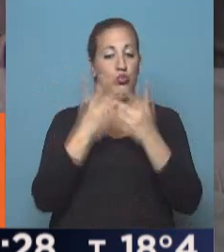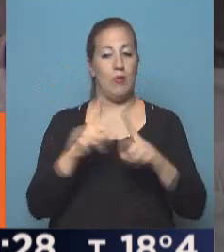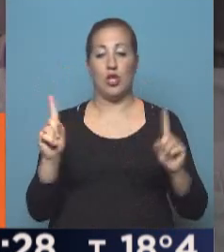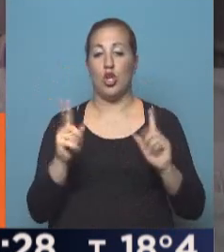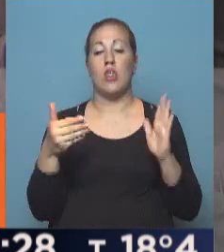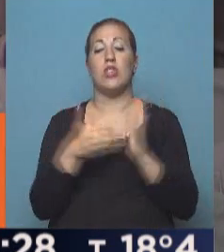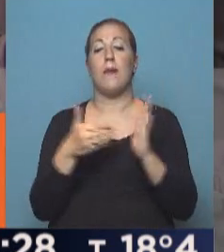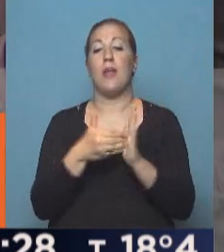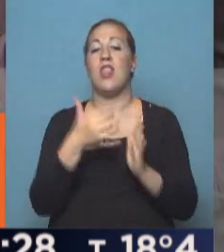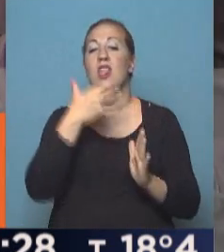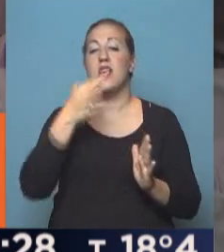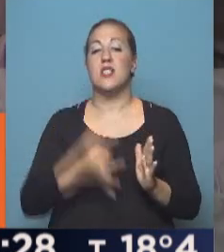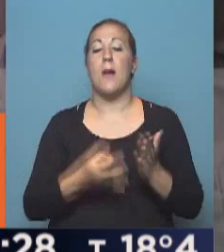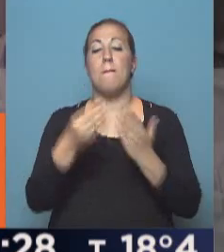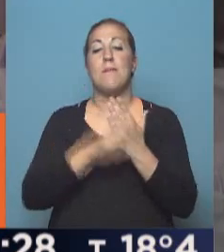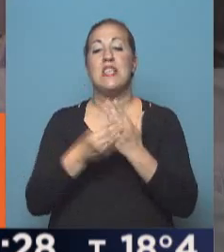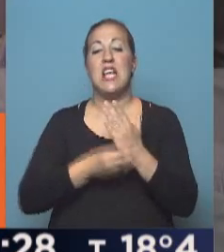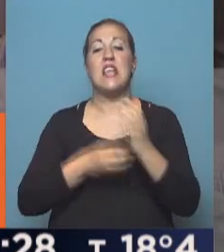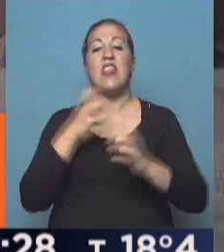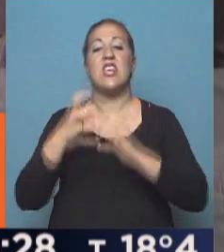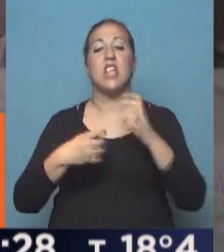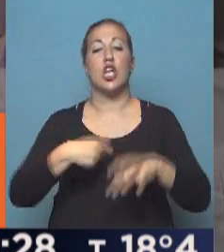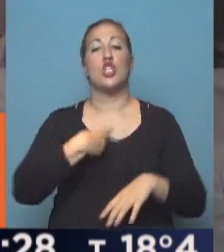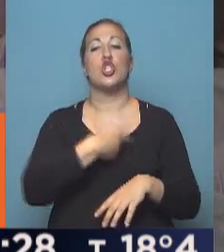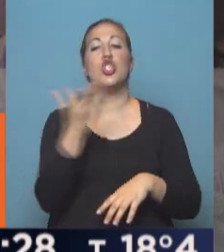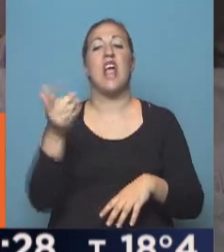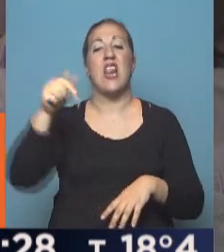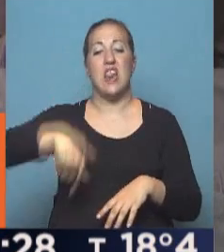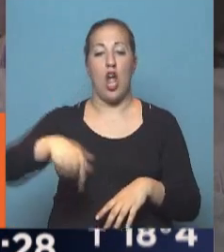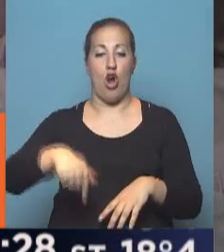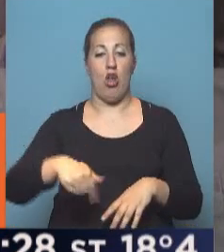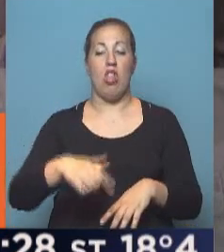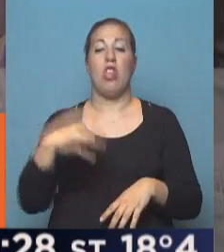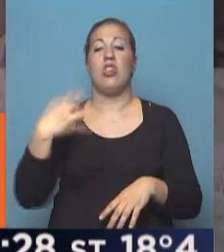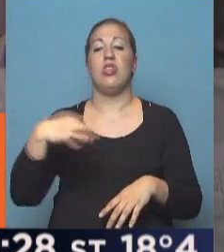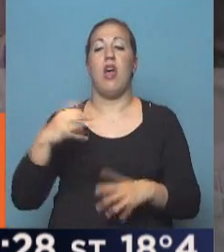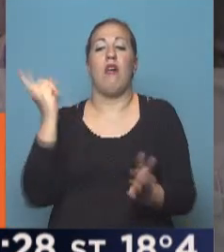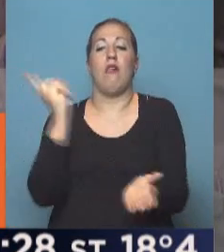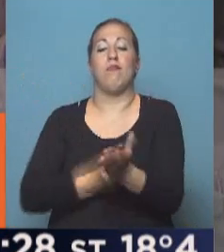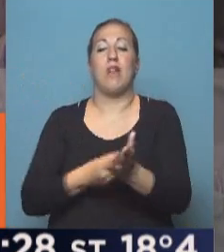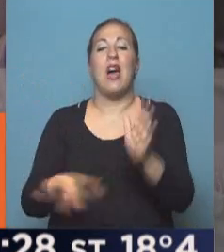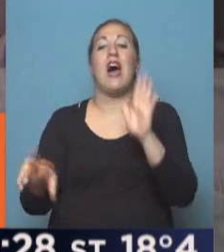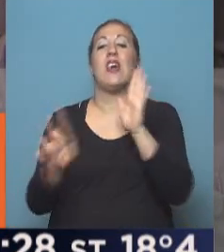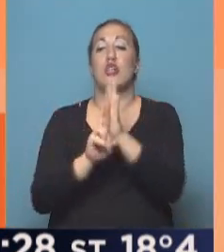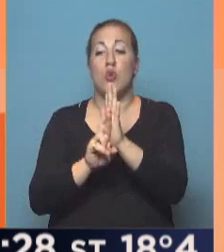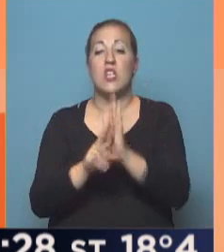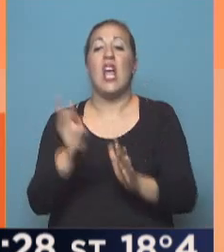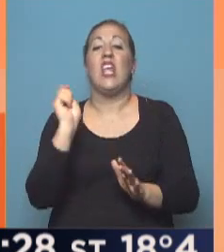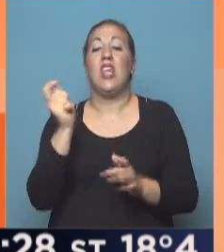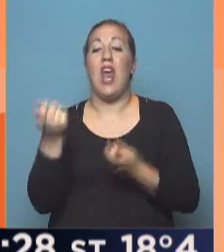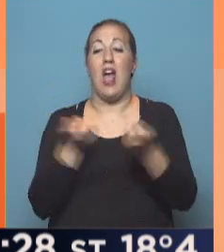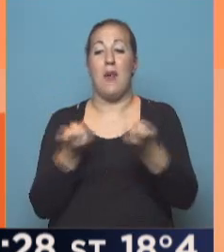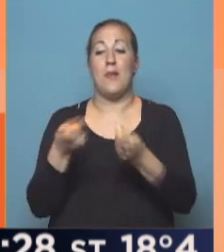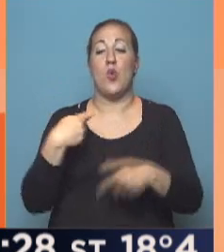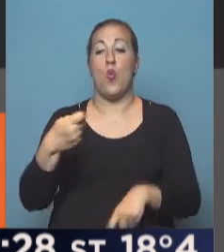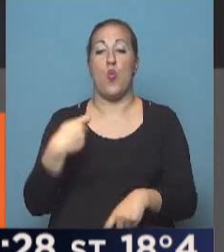depende de una decisión de la ministra de desarrollo social actual ya debe dictar una resolución que es quien administra justamente estas